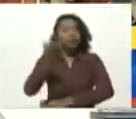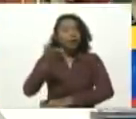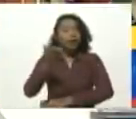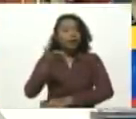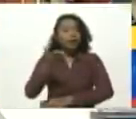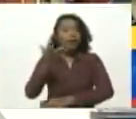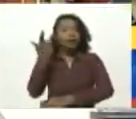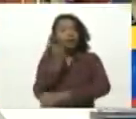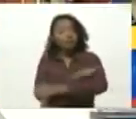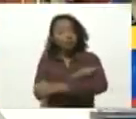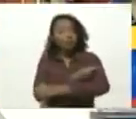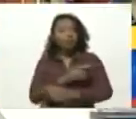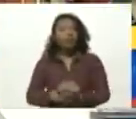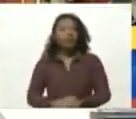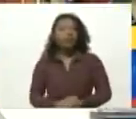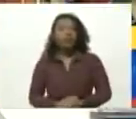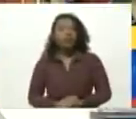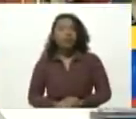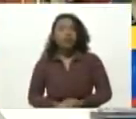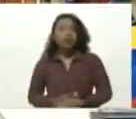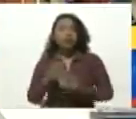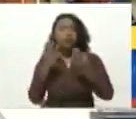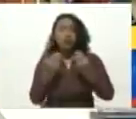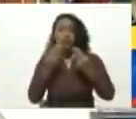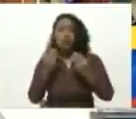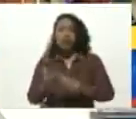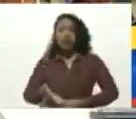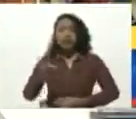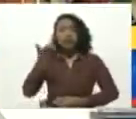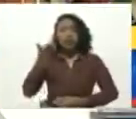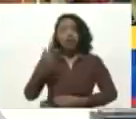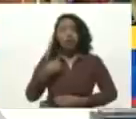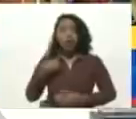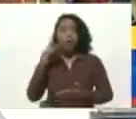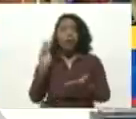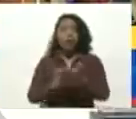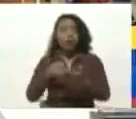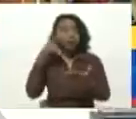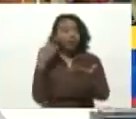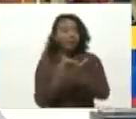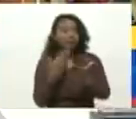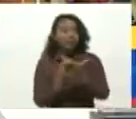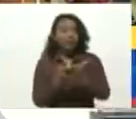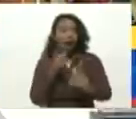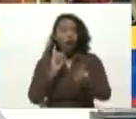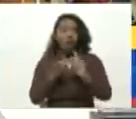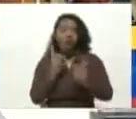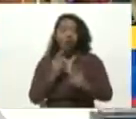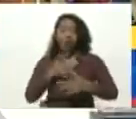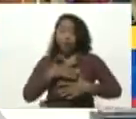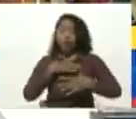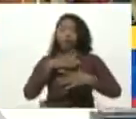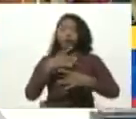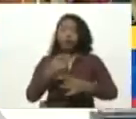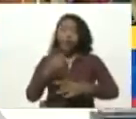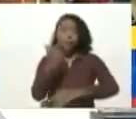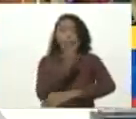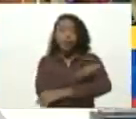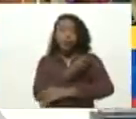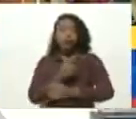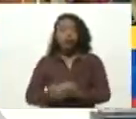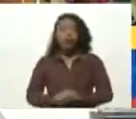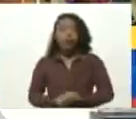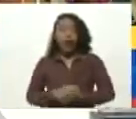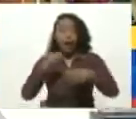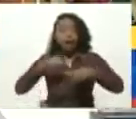la vacunación. Muy, muy importante. Voy a poner algunos testimonios bien interesantes de la vacunación